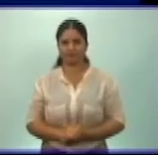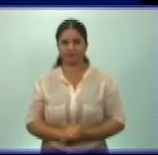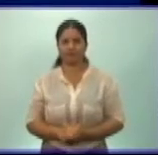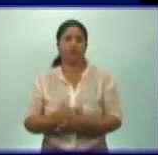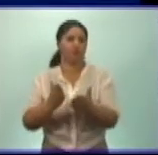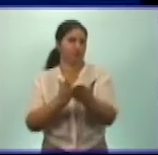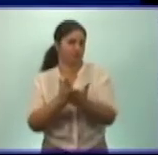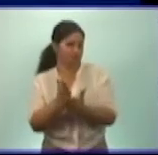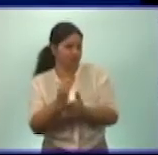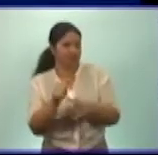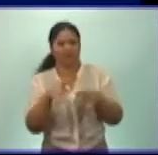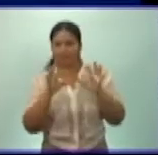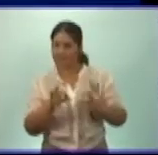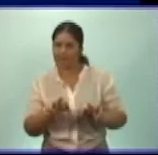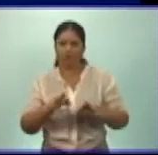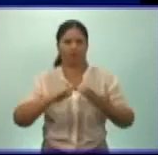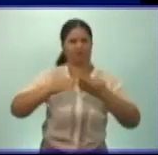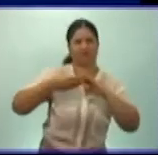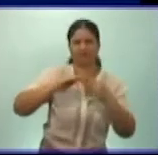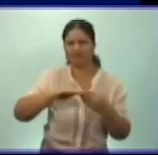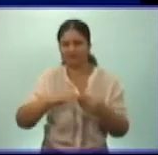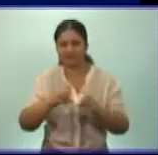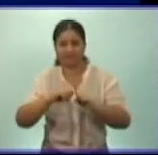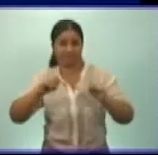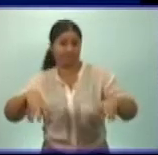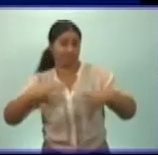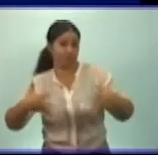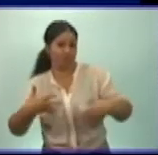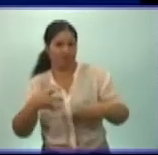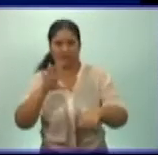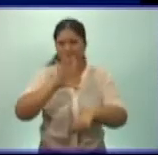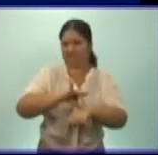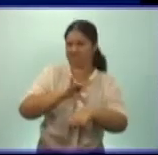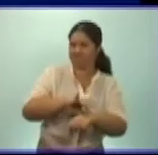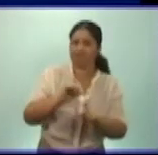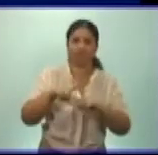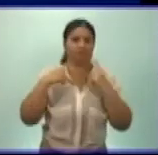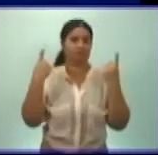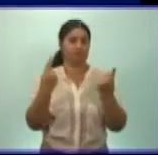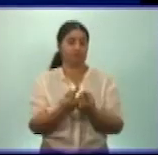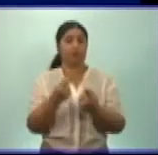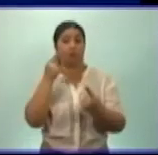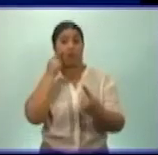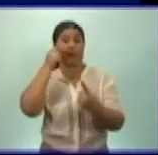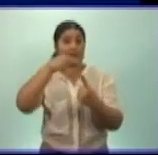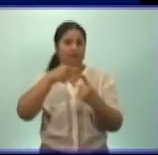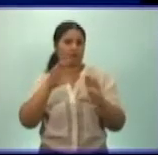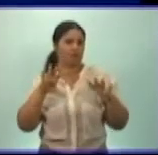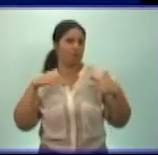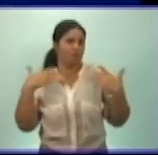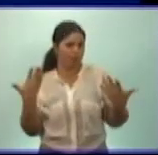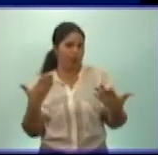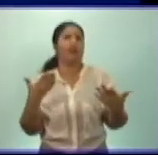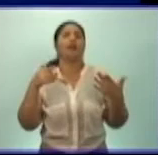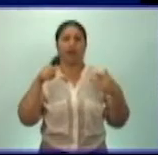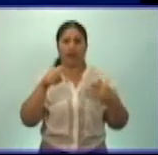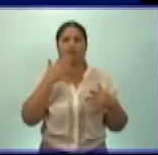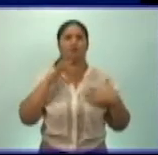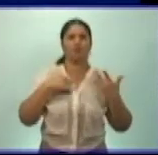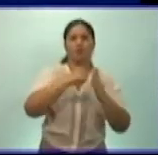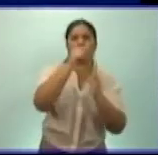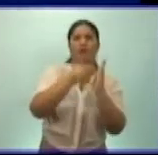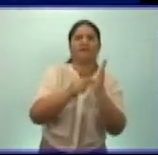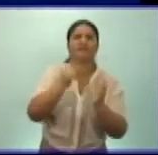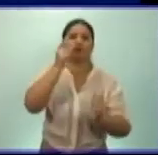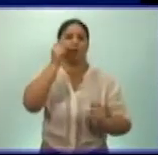clásicas, y la finalidad es presentar los defectos de los hombres de su época. Les voy a dar unos segundos para que tomen